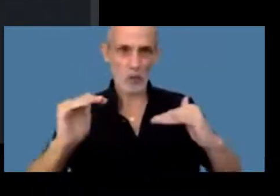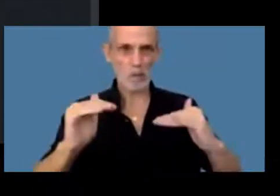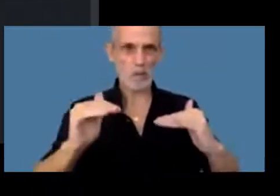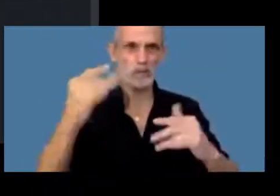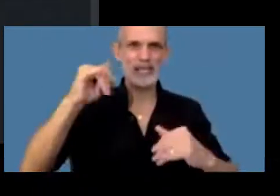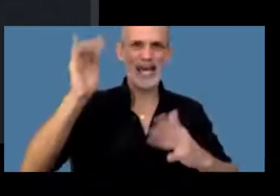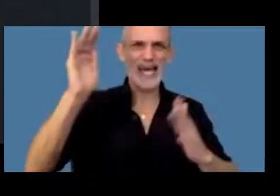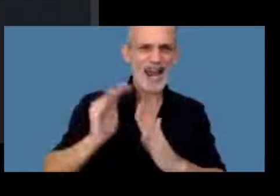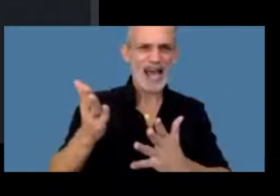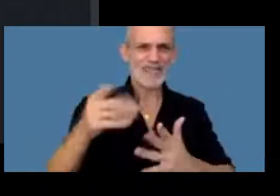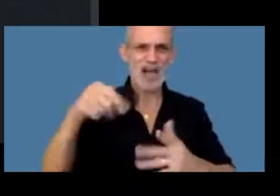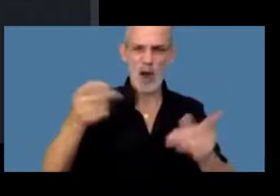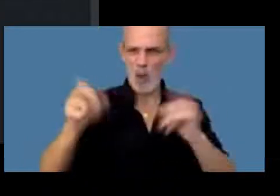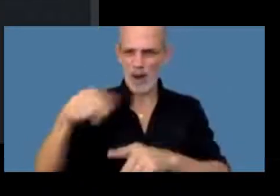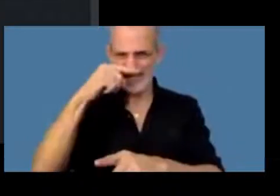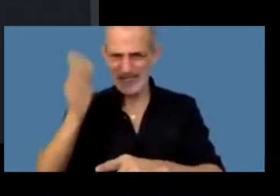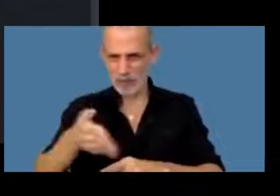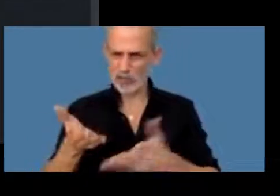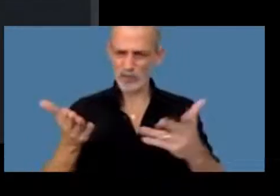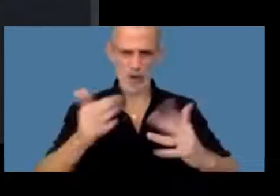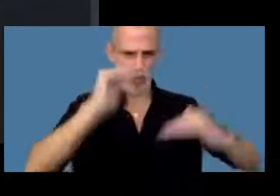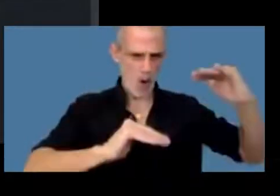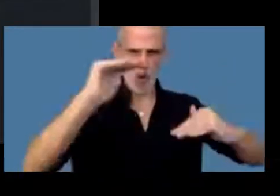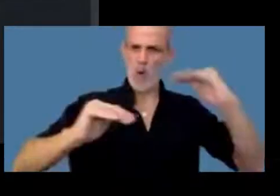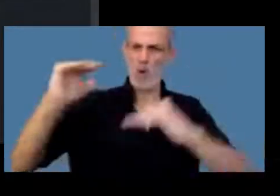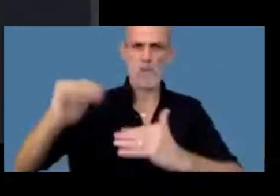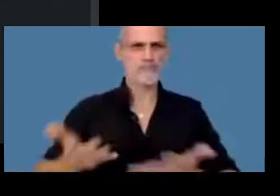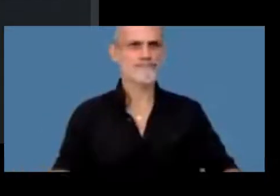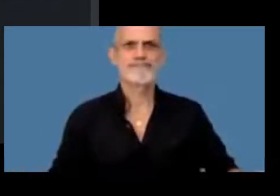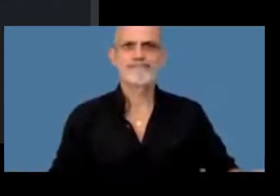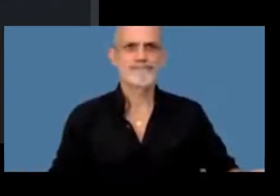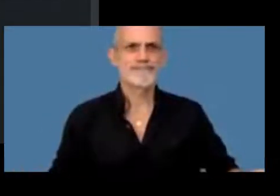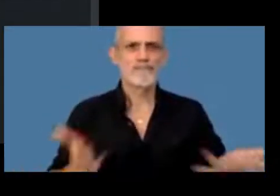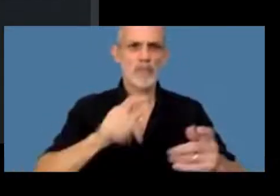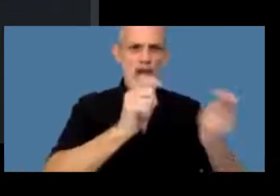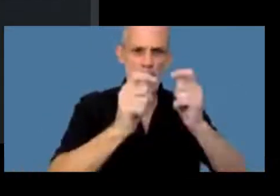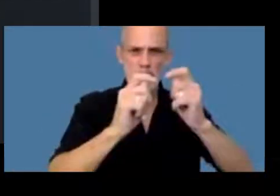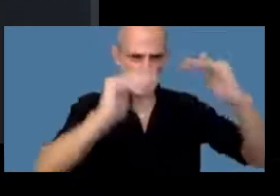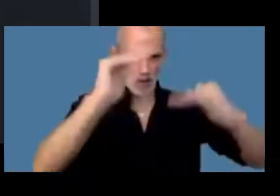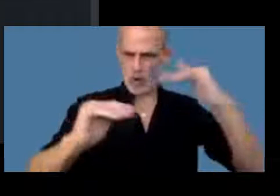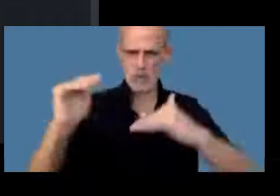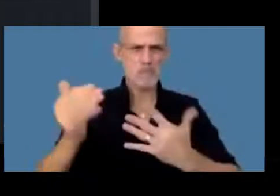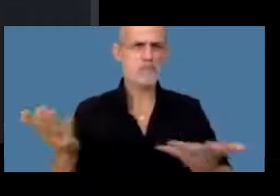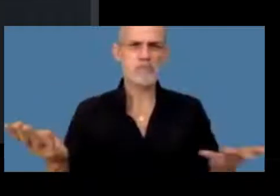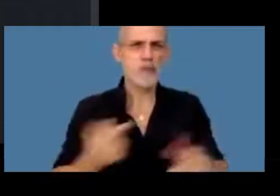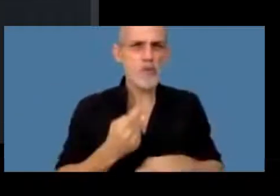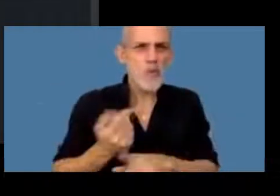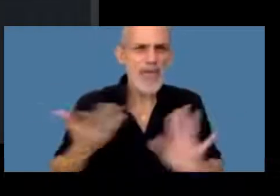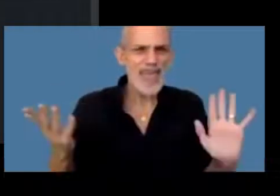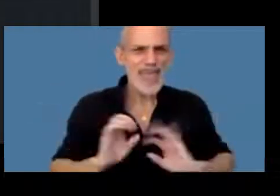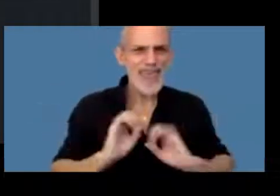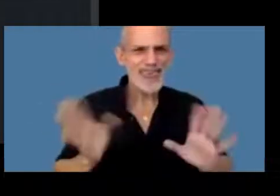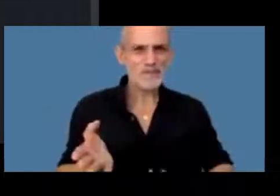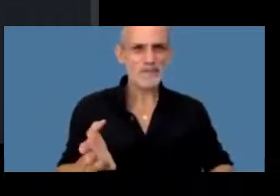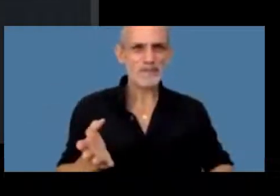volvió a ser el 7. Entonces, una cosa tan sensible, digamos, no puede cambiar tanto, ¿no? Acá, dejando de lado